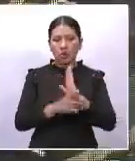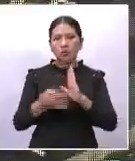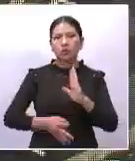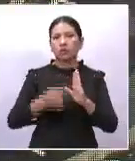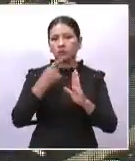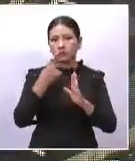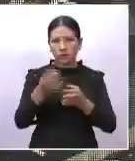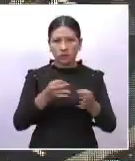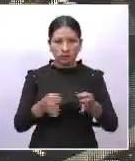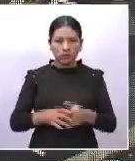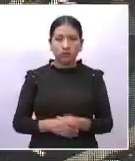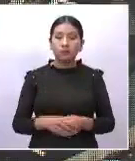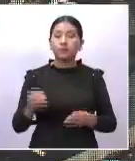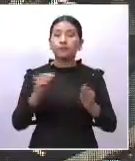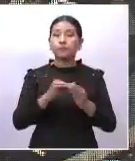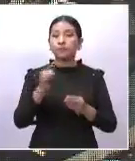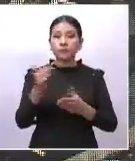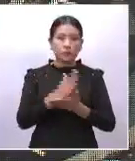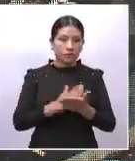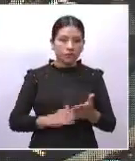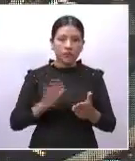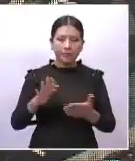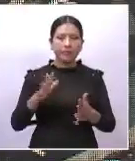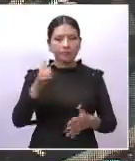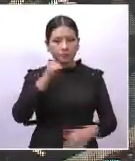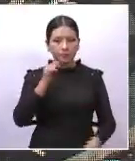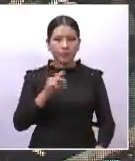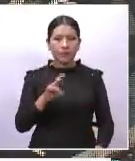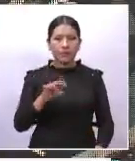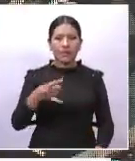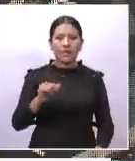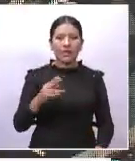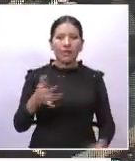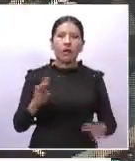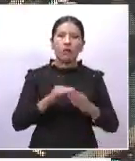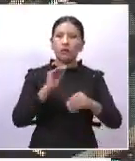Por otro lado, la senadora Virginia Velasco exhortó a sus colegas en el Ejecutivo.